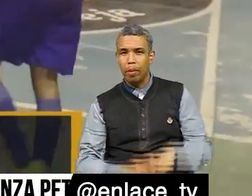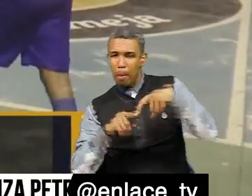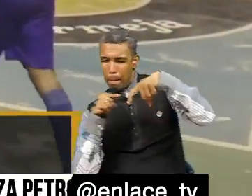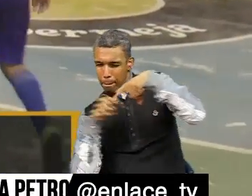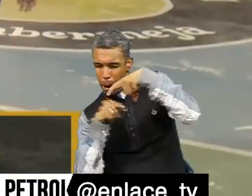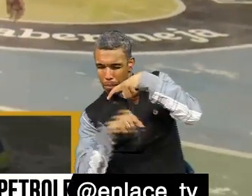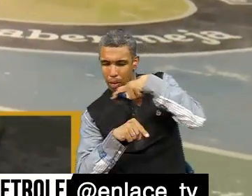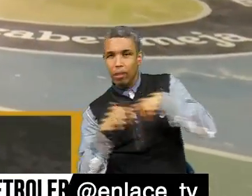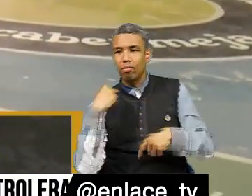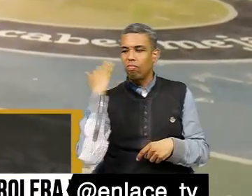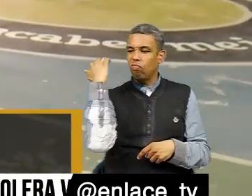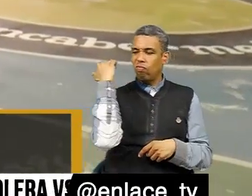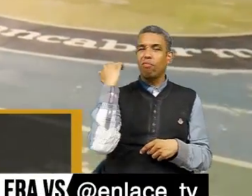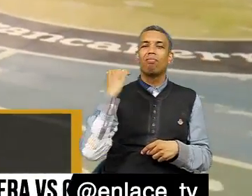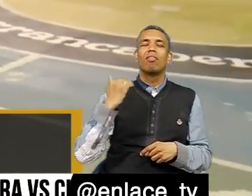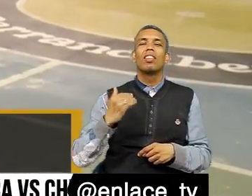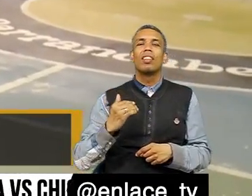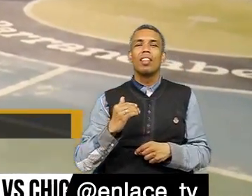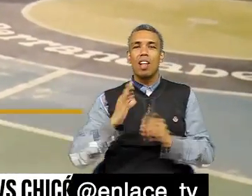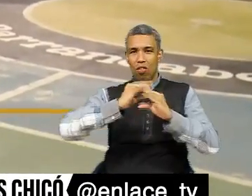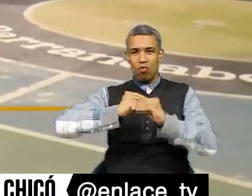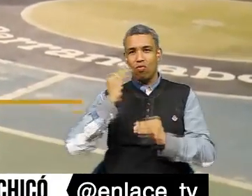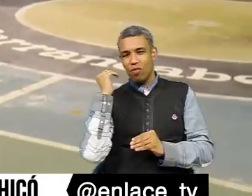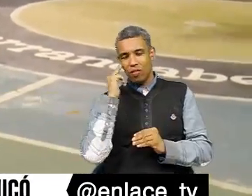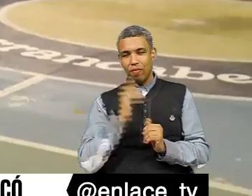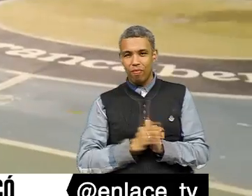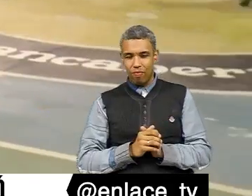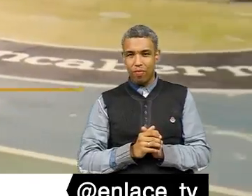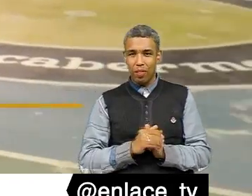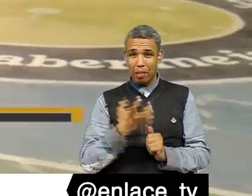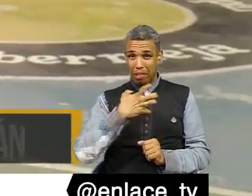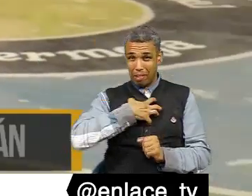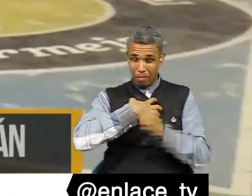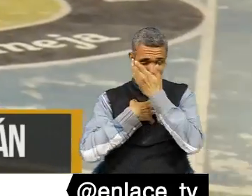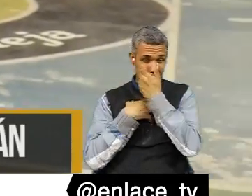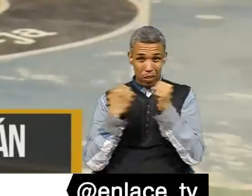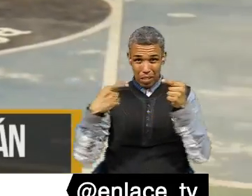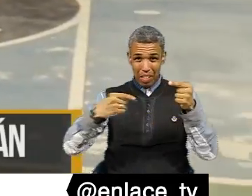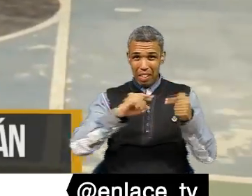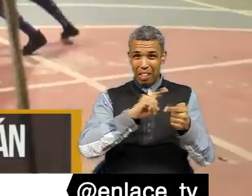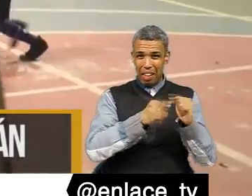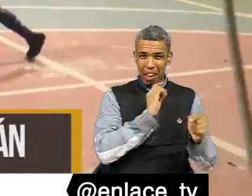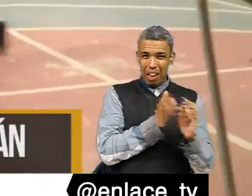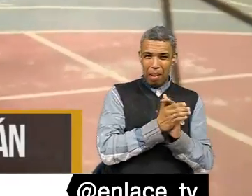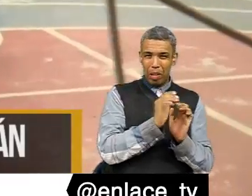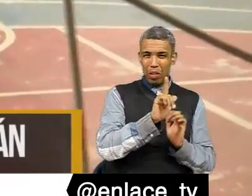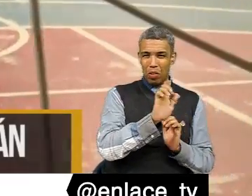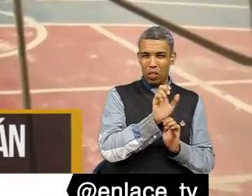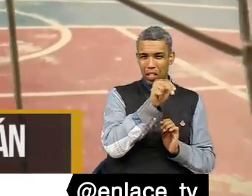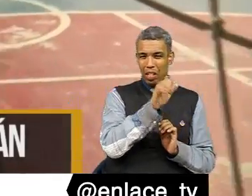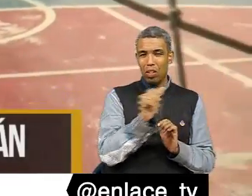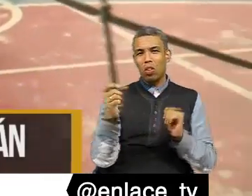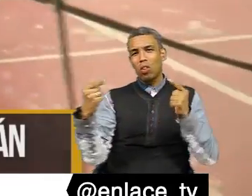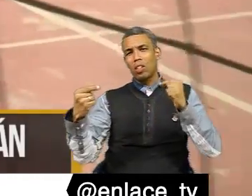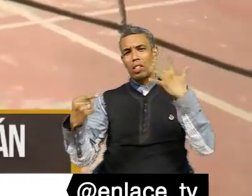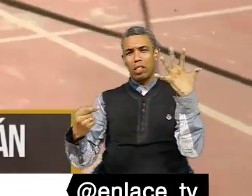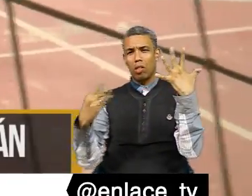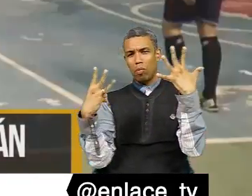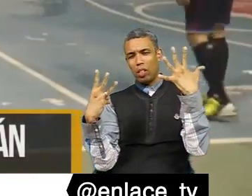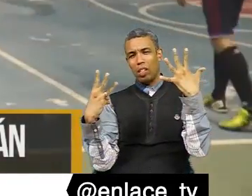anoche en marco del torneo de fútbol de salón en homenaje a Pelusa. Amigos de Juan León derrotó 5-3 afuera de lugar. El compromiso